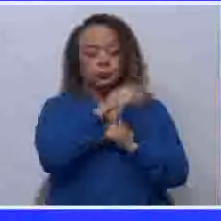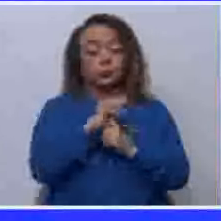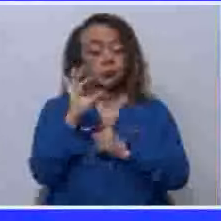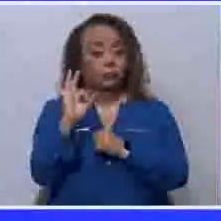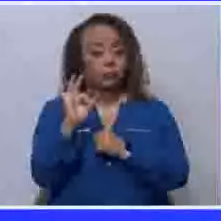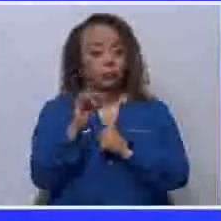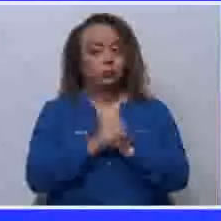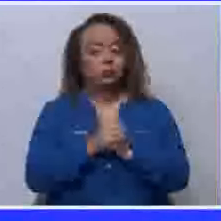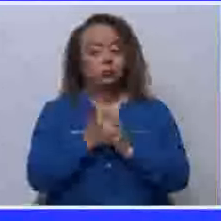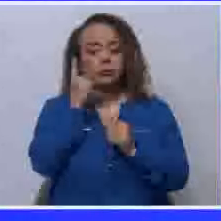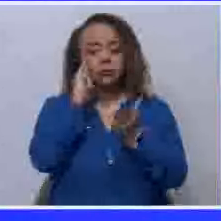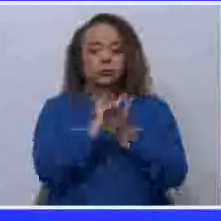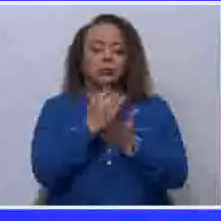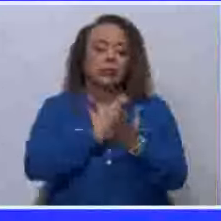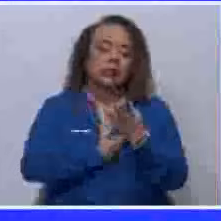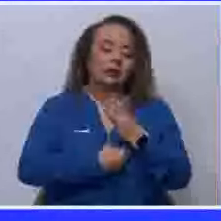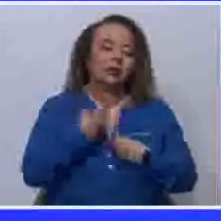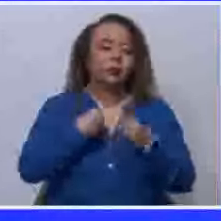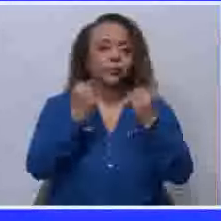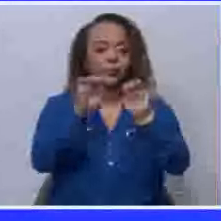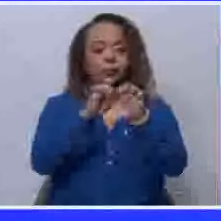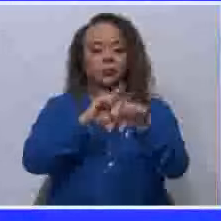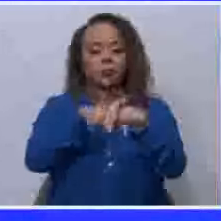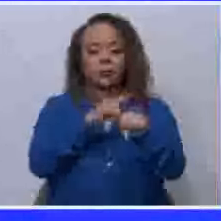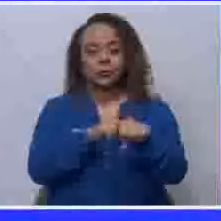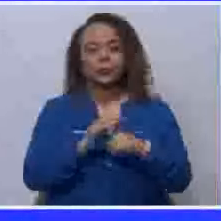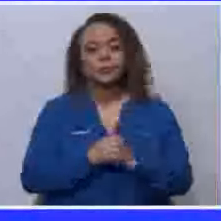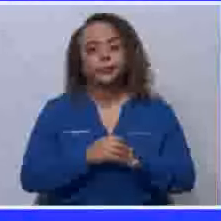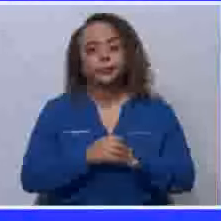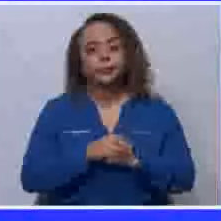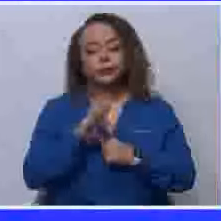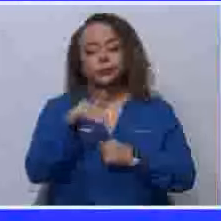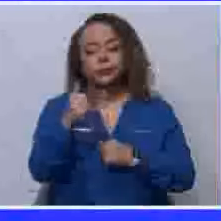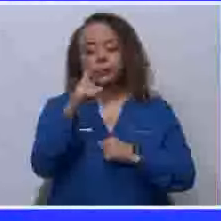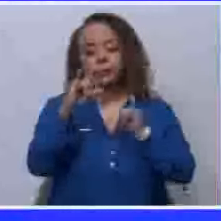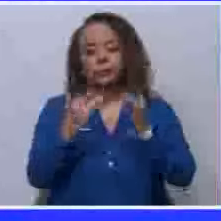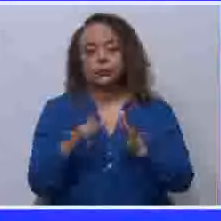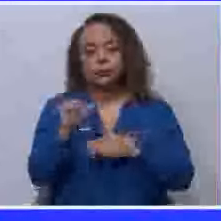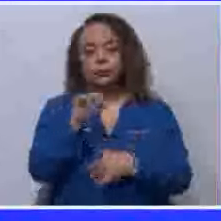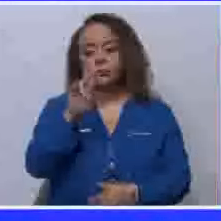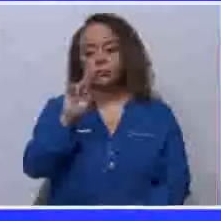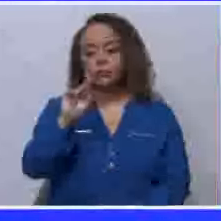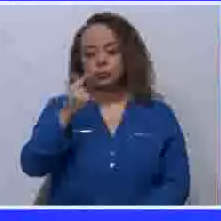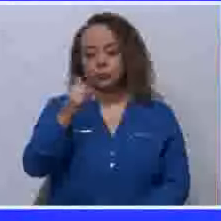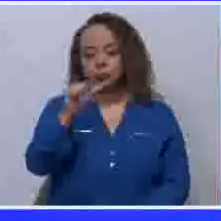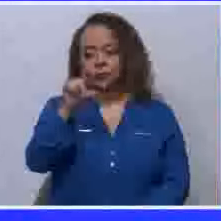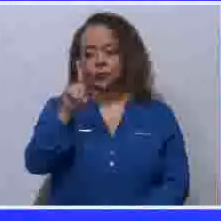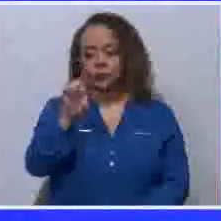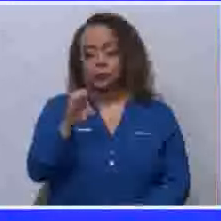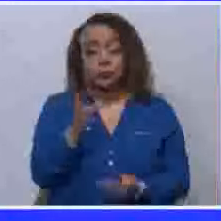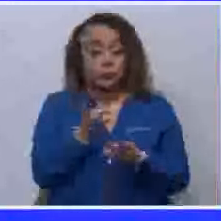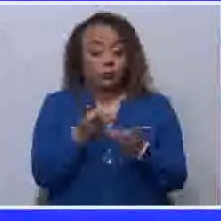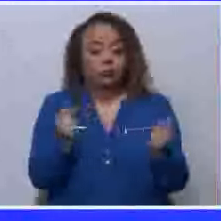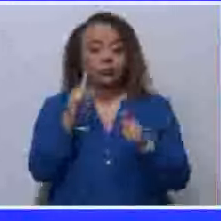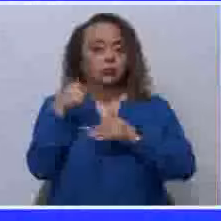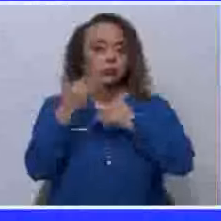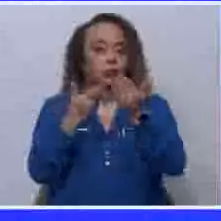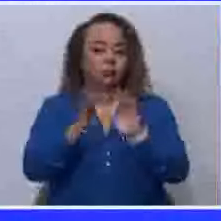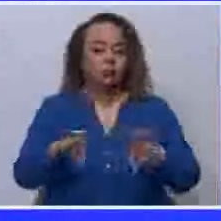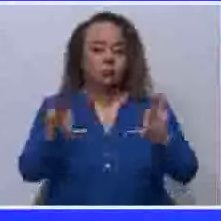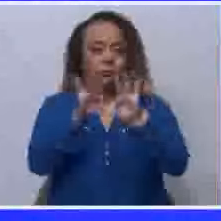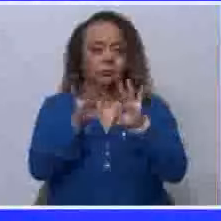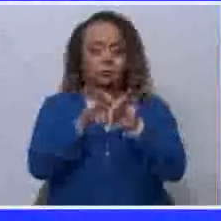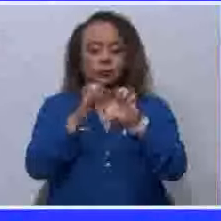9, incluso por eso sufrió mucho también la selección nacional cuando un jugador como Manfred Ugalde se pierde un proceso importante